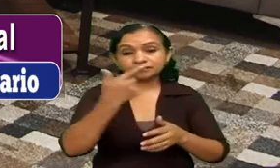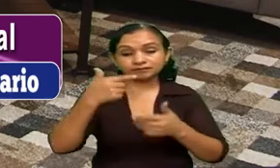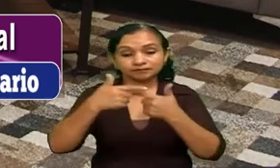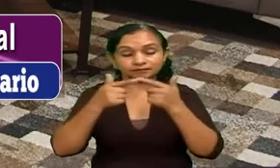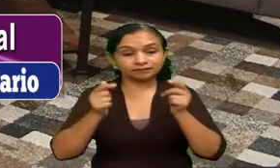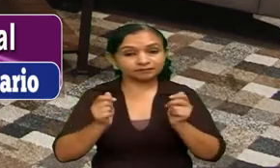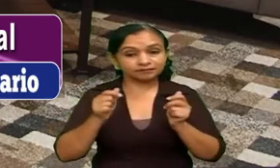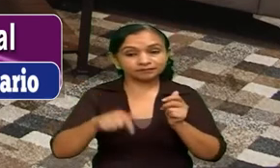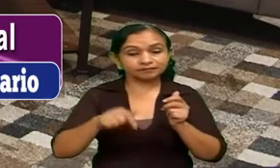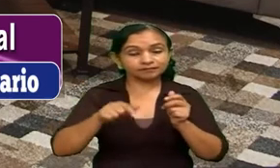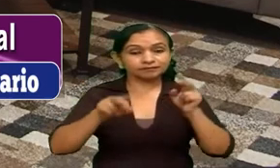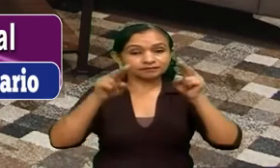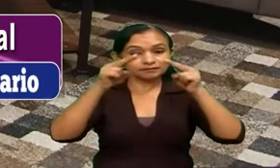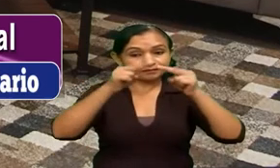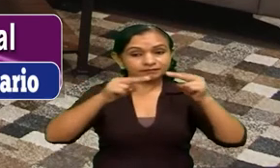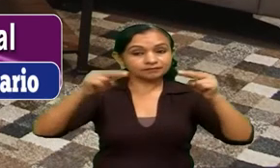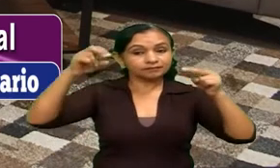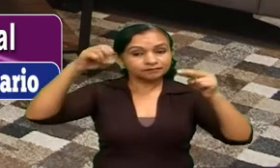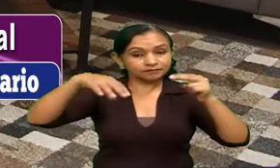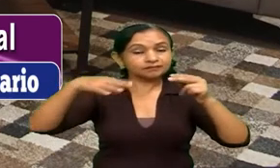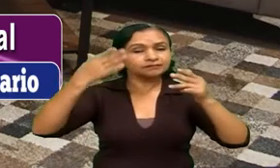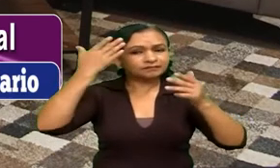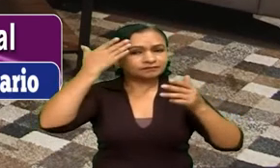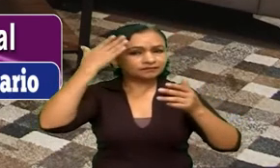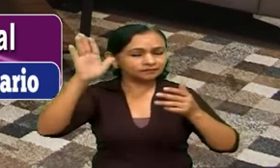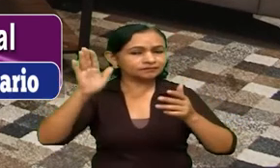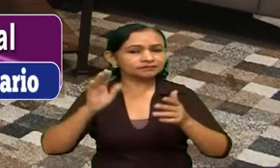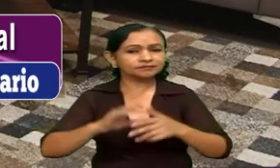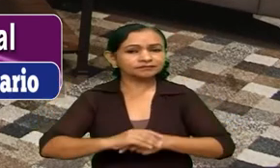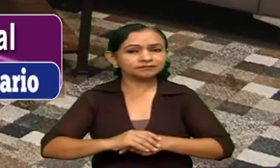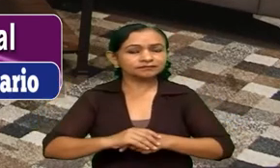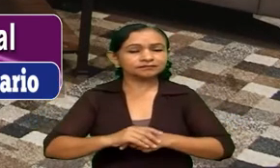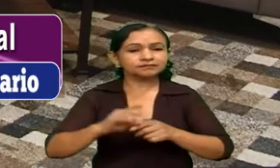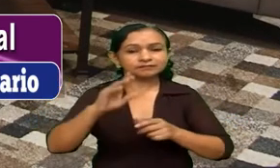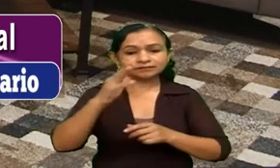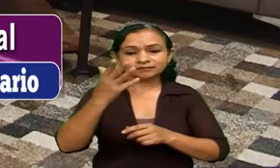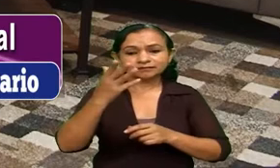sector de energía, el sector eléctrico, de que estamos en un